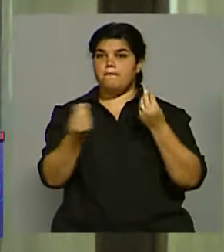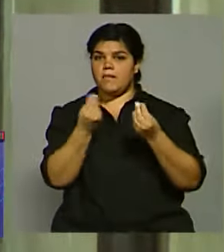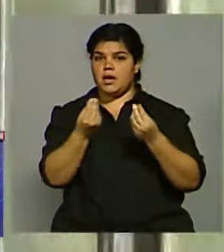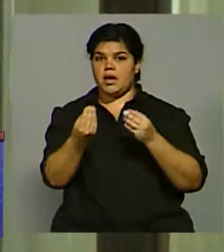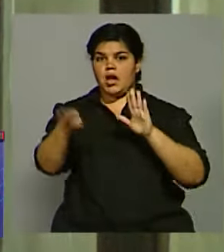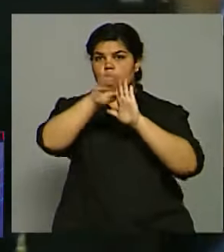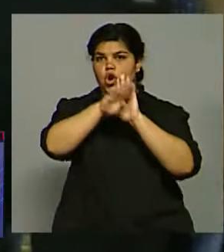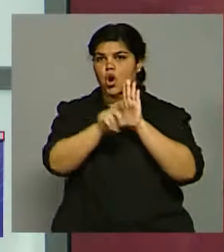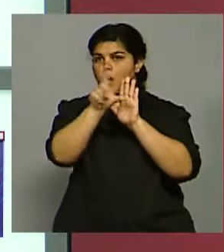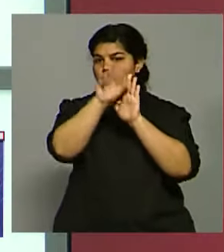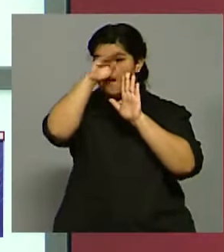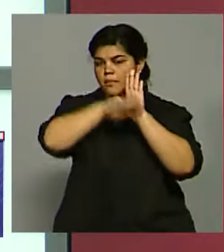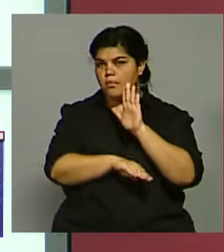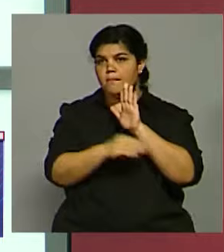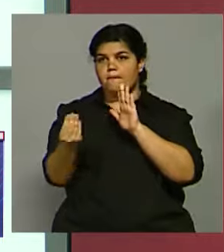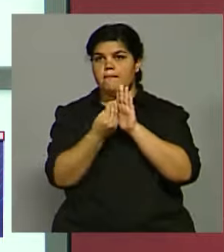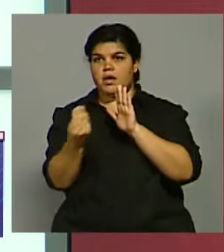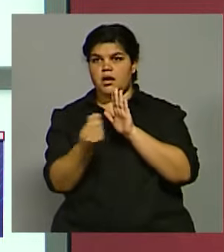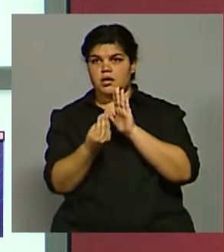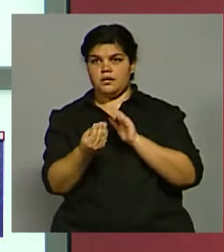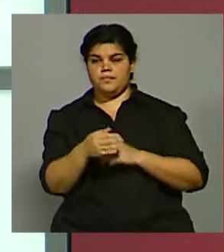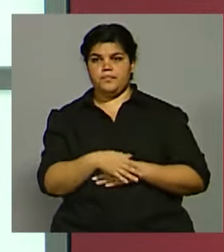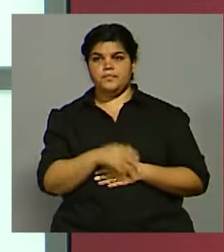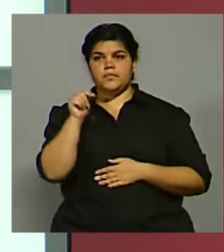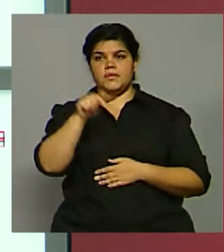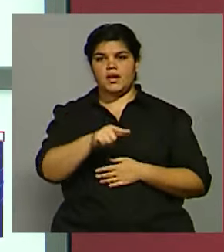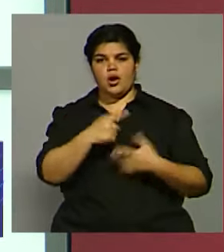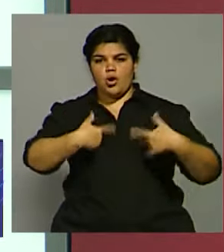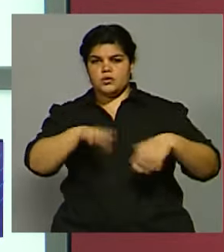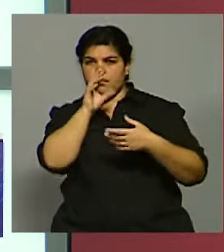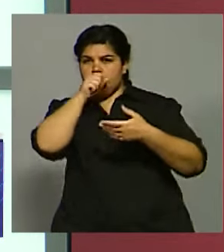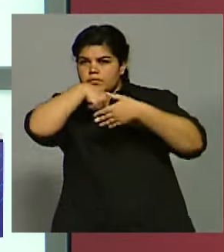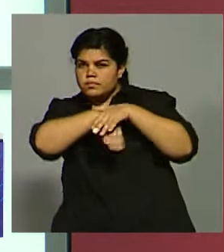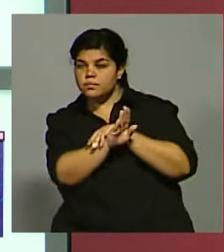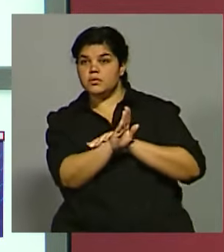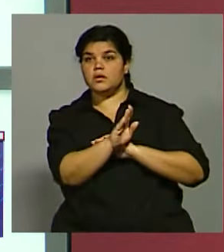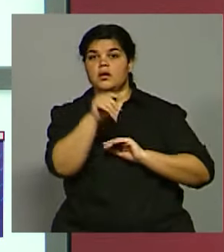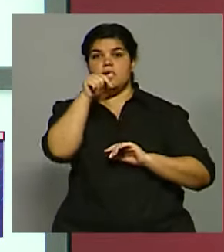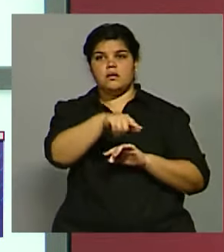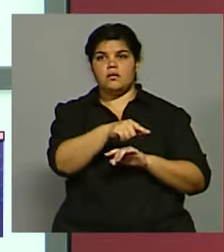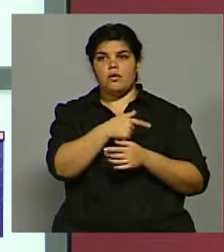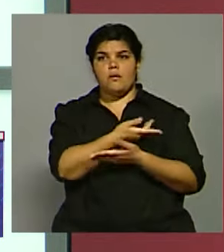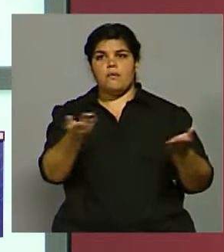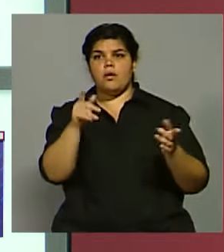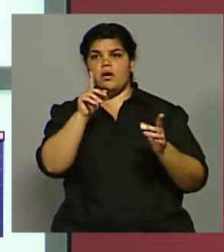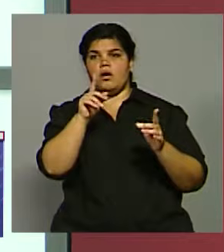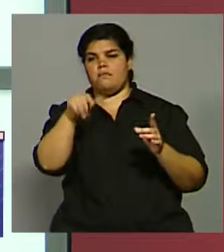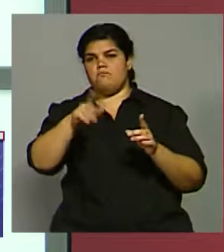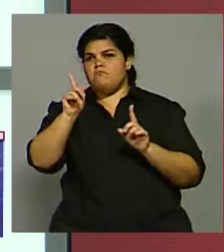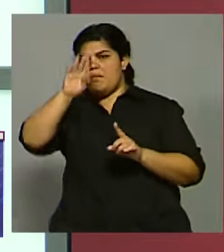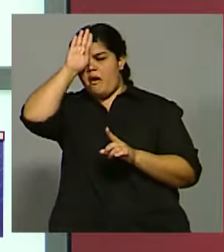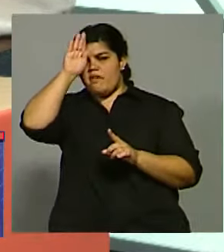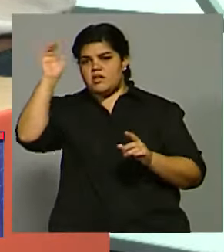su normativa interna, que es el eje en donde engarza todo el sistema de encubrimiento que Francisco, a pesar de sus dichos, no ha